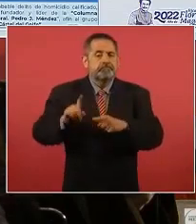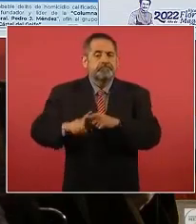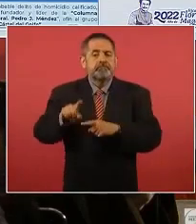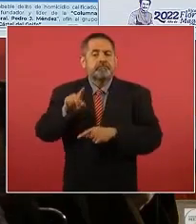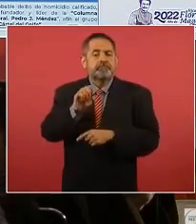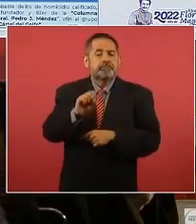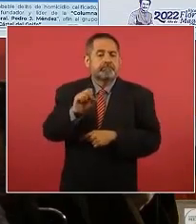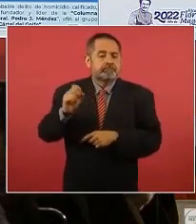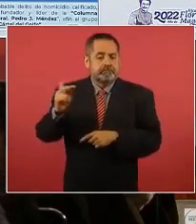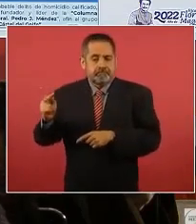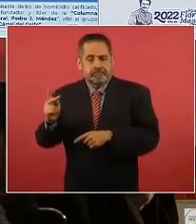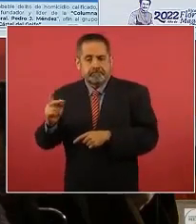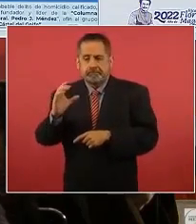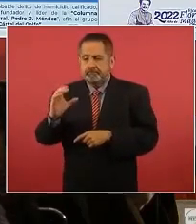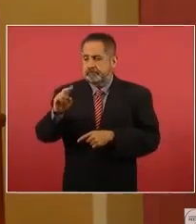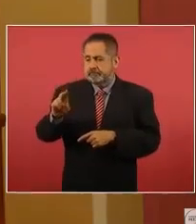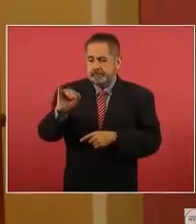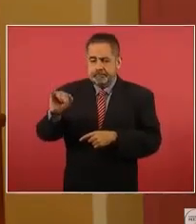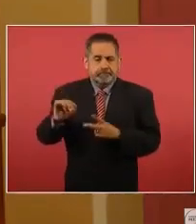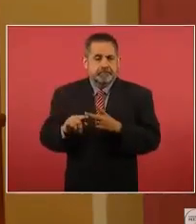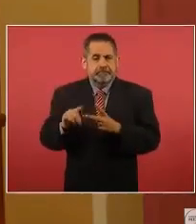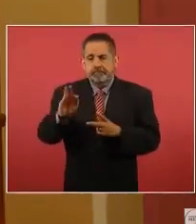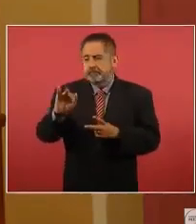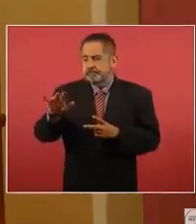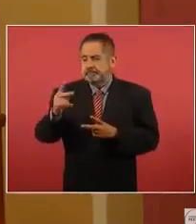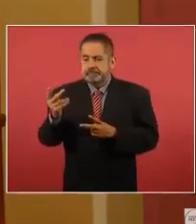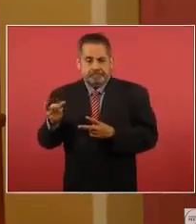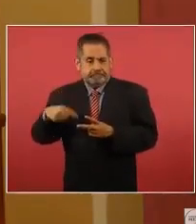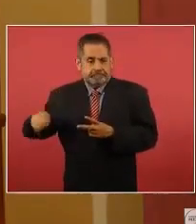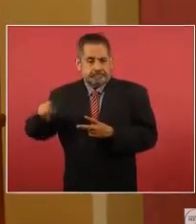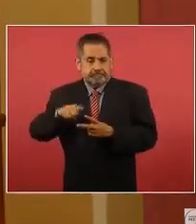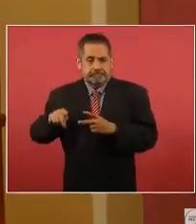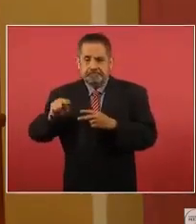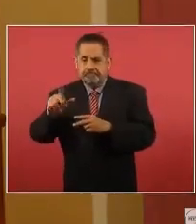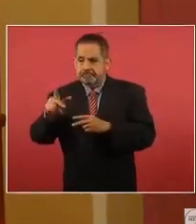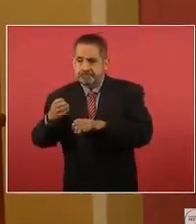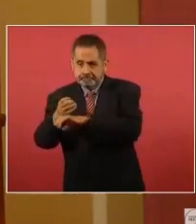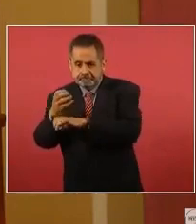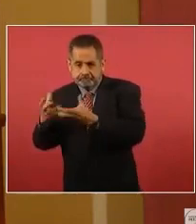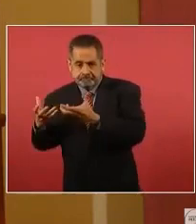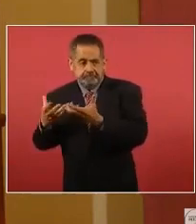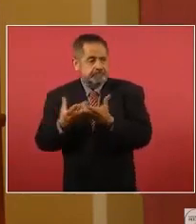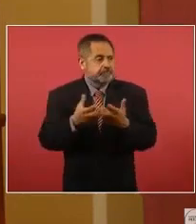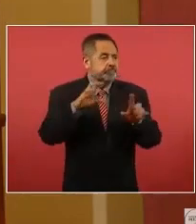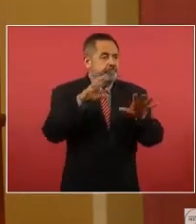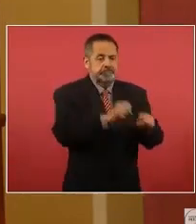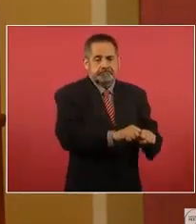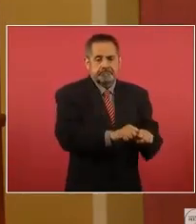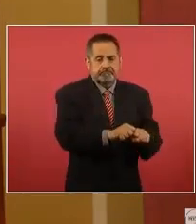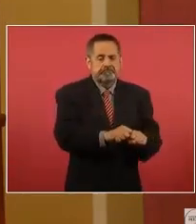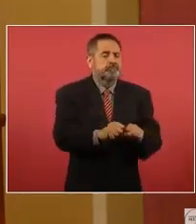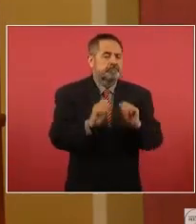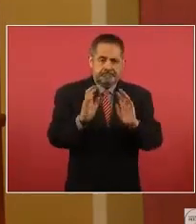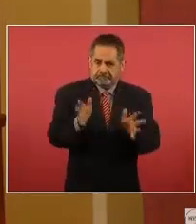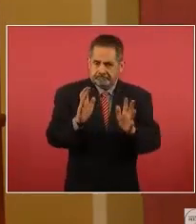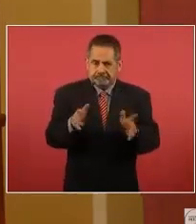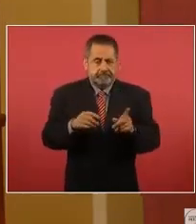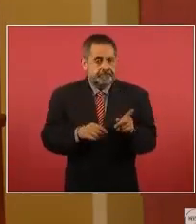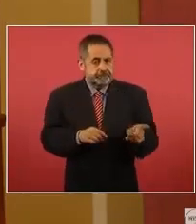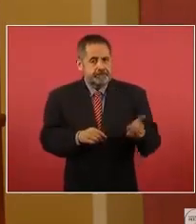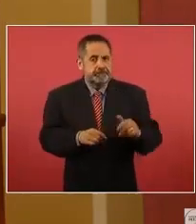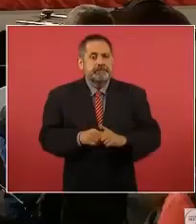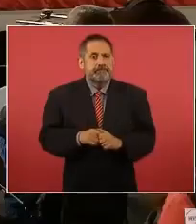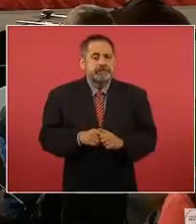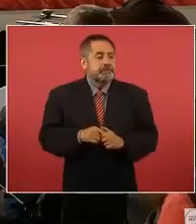protección ciudadana cn y fiscalía general de justicia del estado de nuevo león éstos oeste se